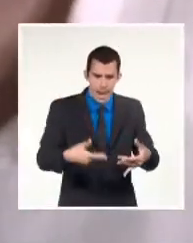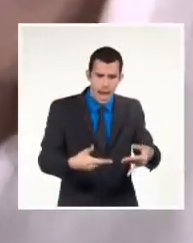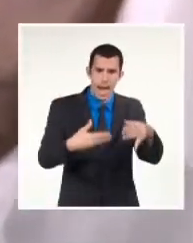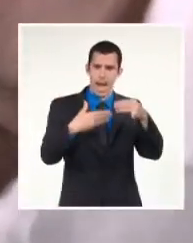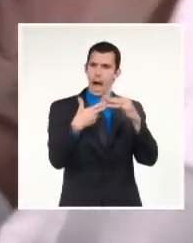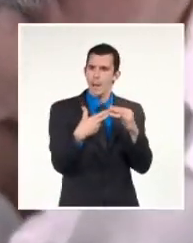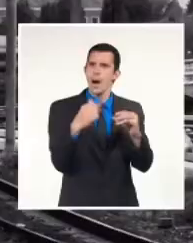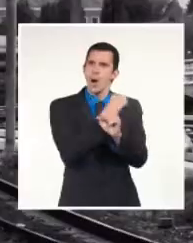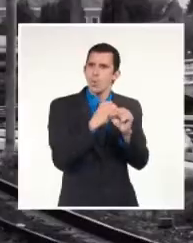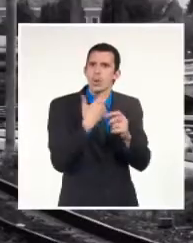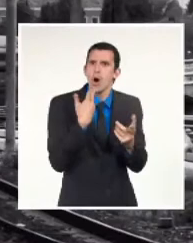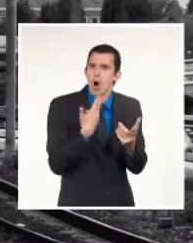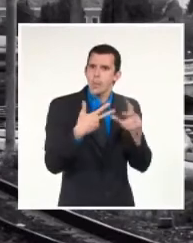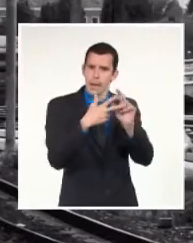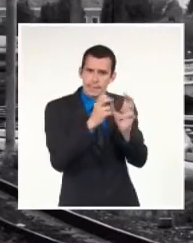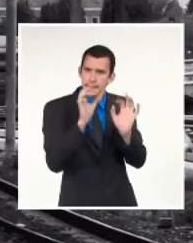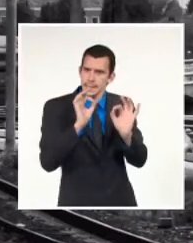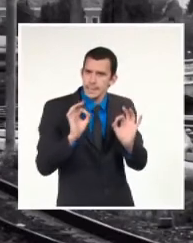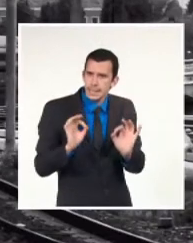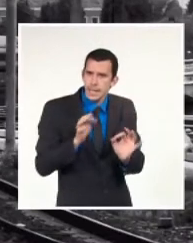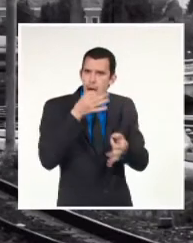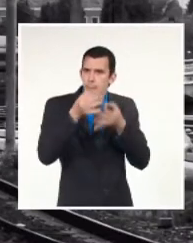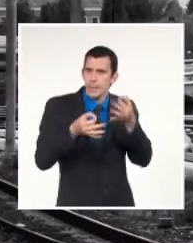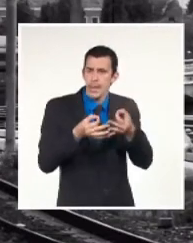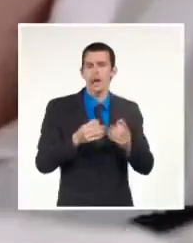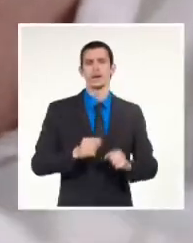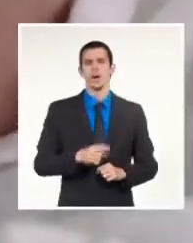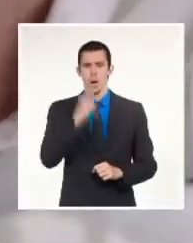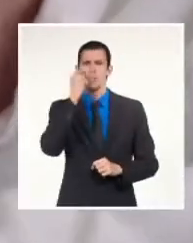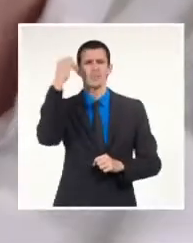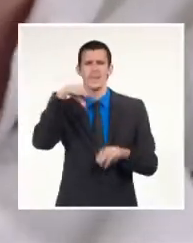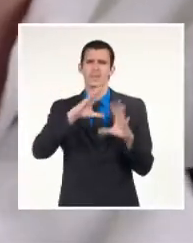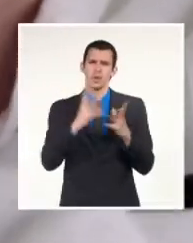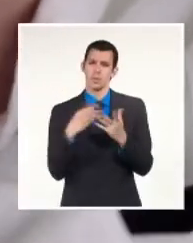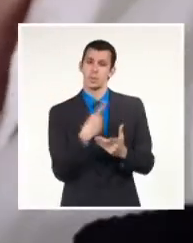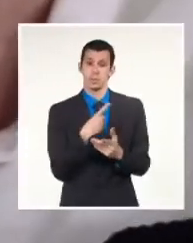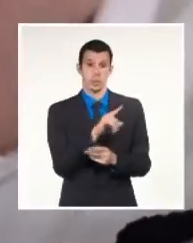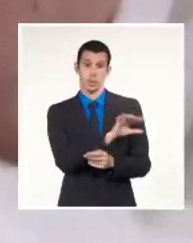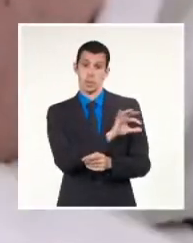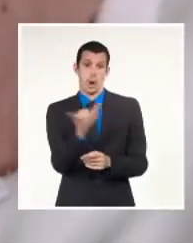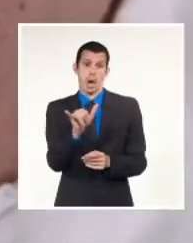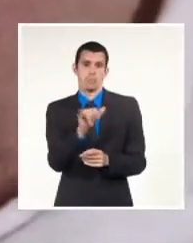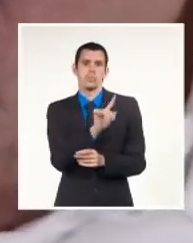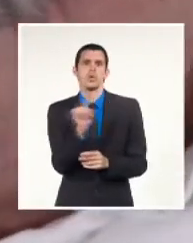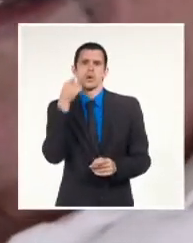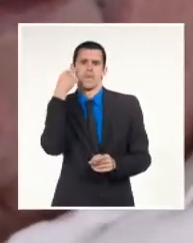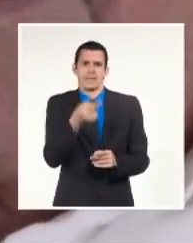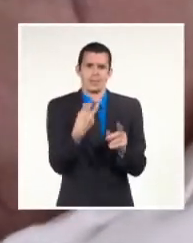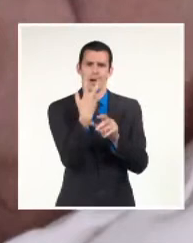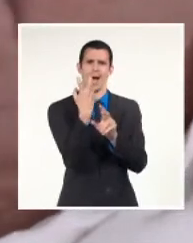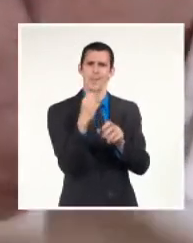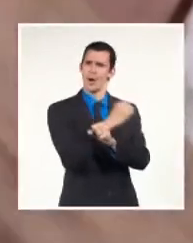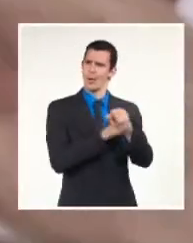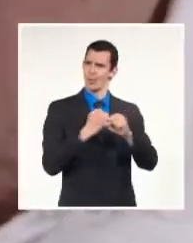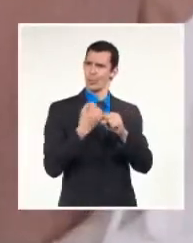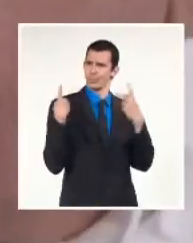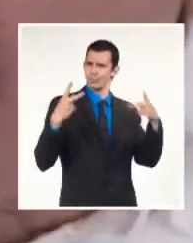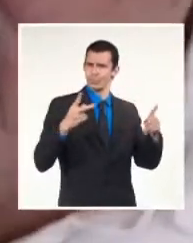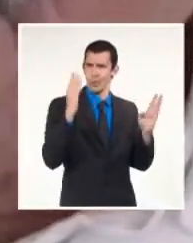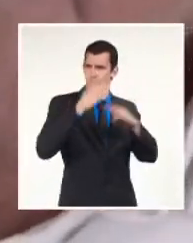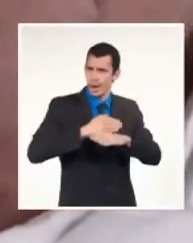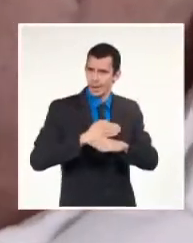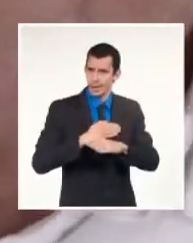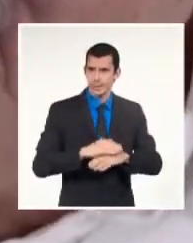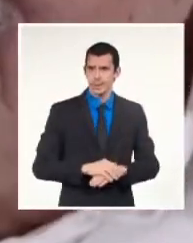usado en la insurrección nacionalista. En el tren, Lolita iba frente, Irving, Andresito, y yo los miraba y los veía ya,